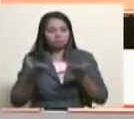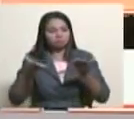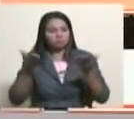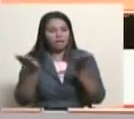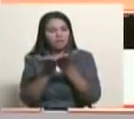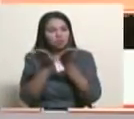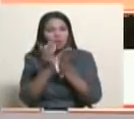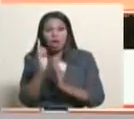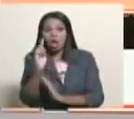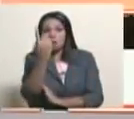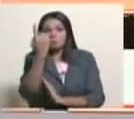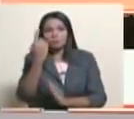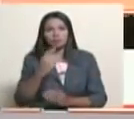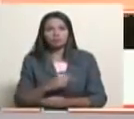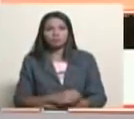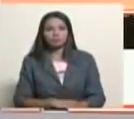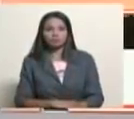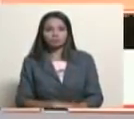es lo primero.